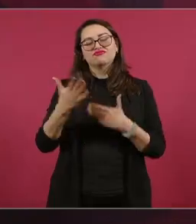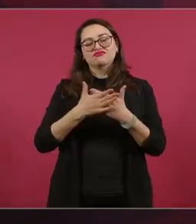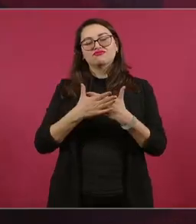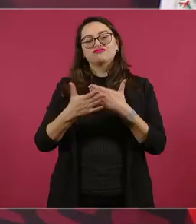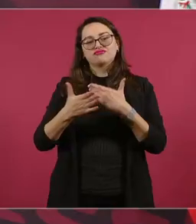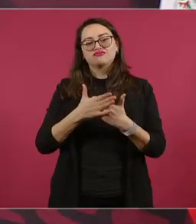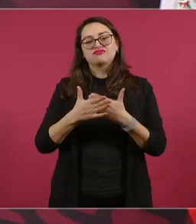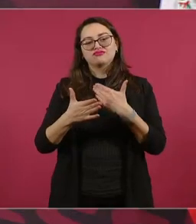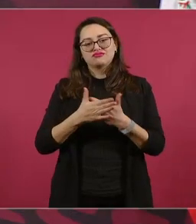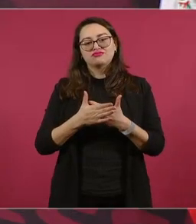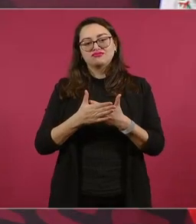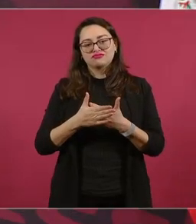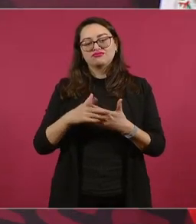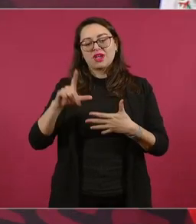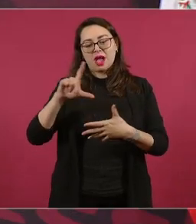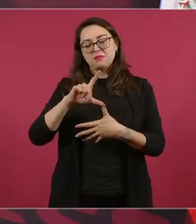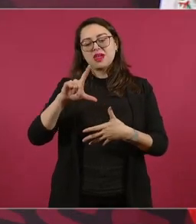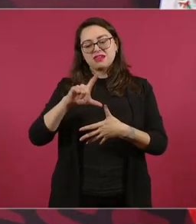solo América,